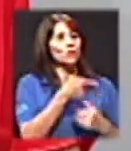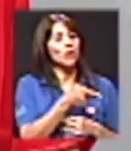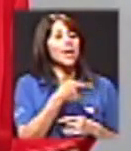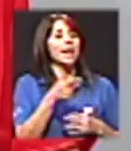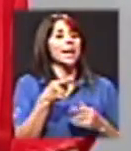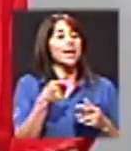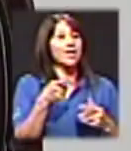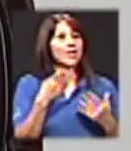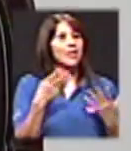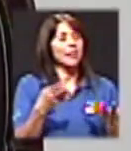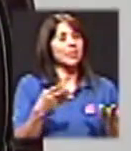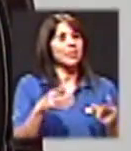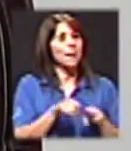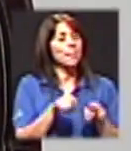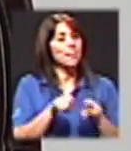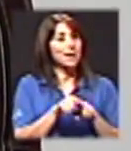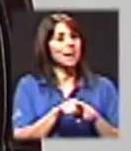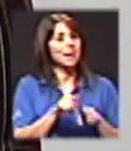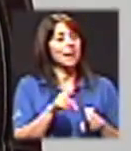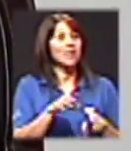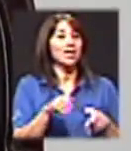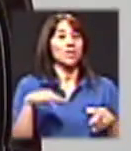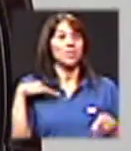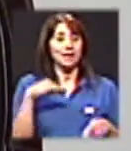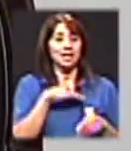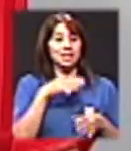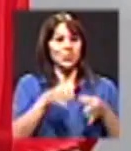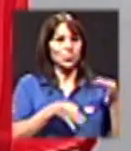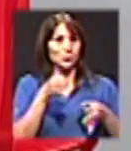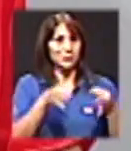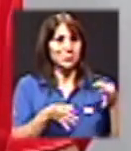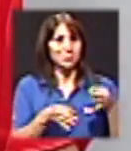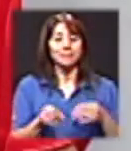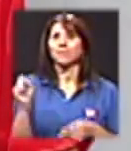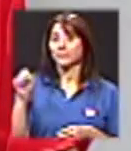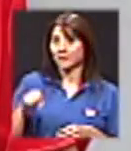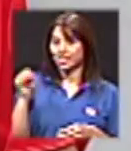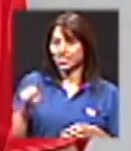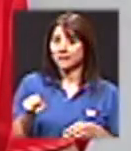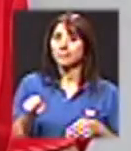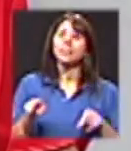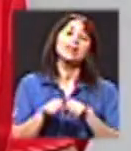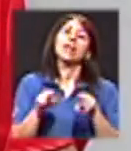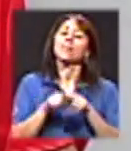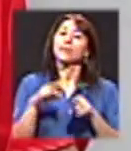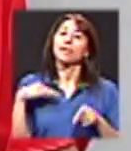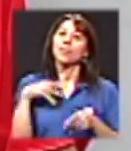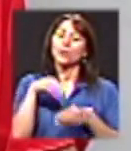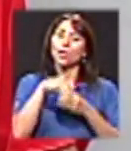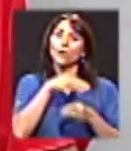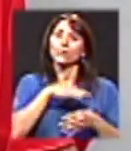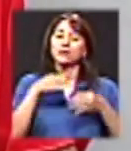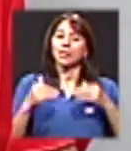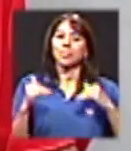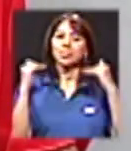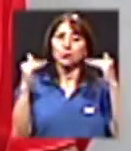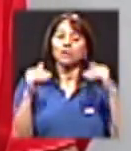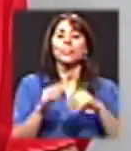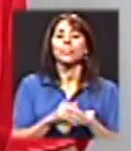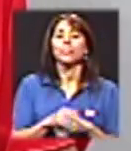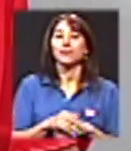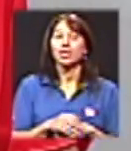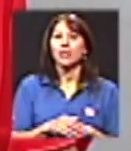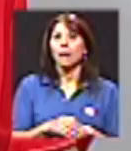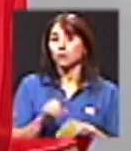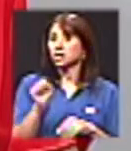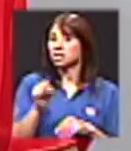viceministra en la Presidencia y fue ministra de Justicia. Sí, en Economía fue oficial mayor también. Sí, y de esas experiencias,